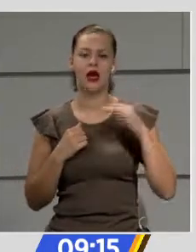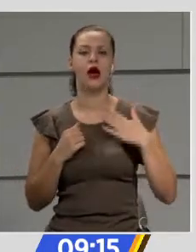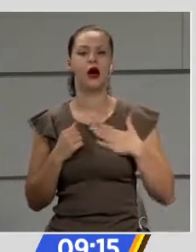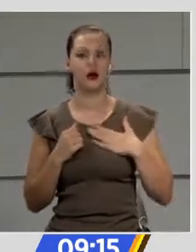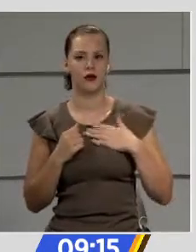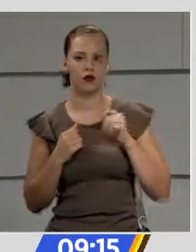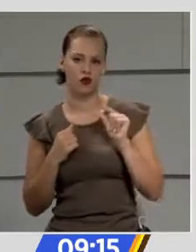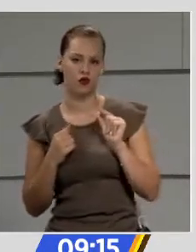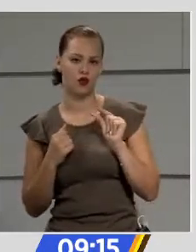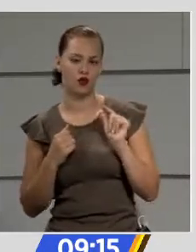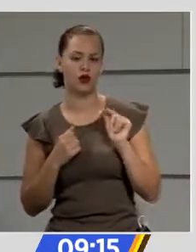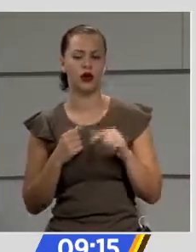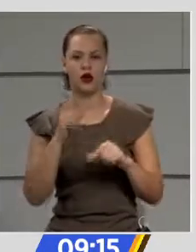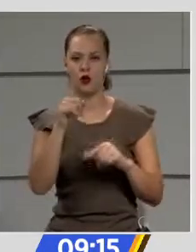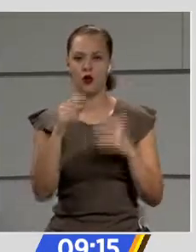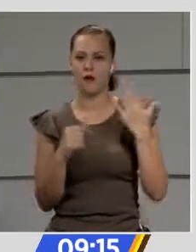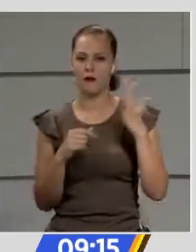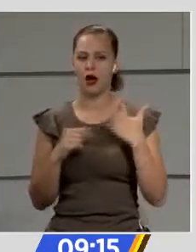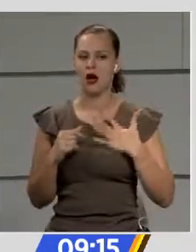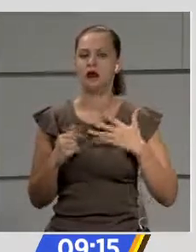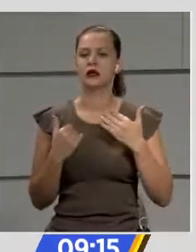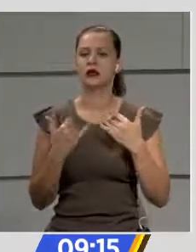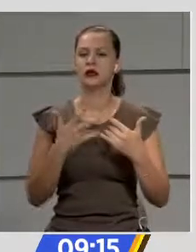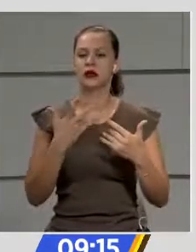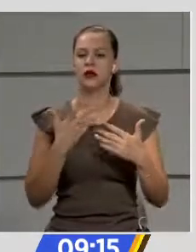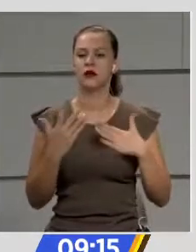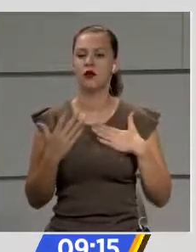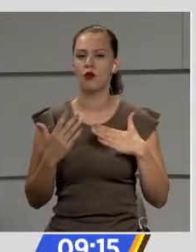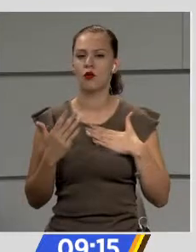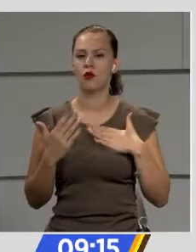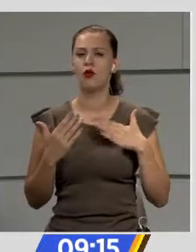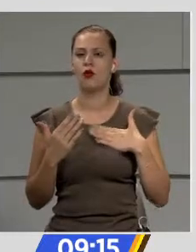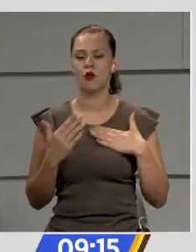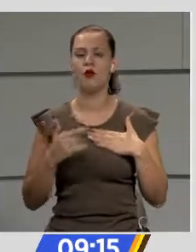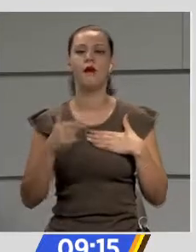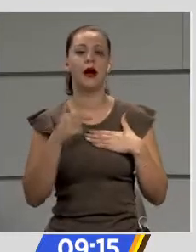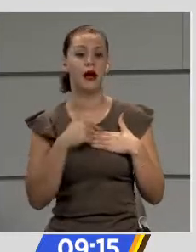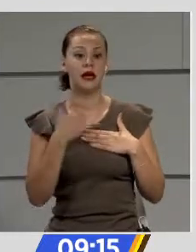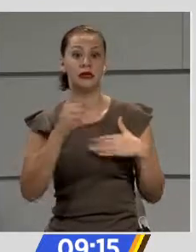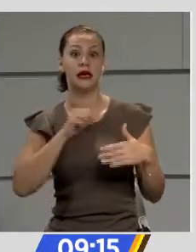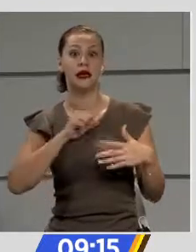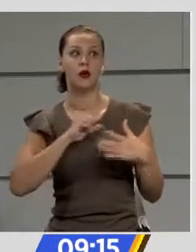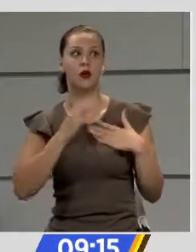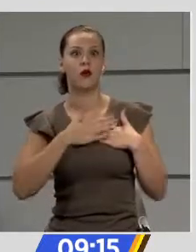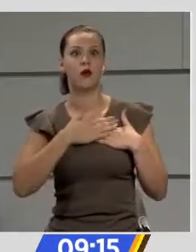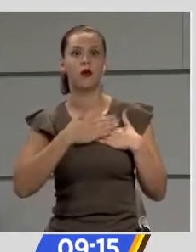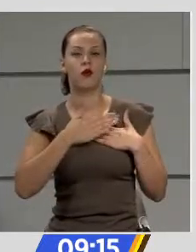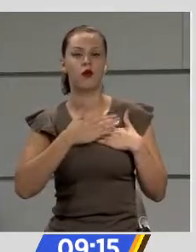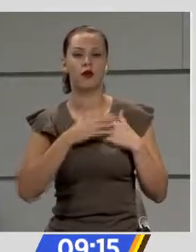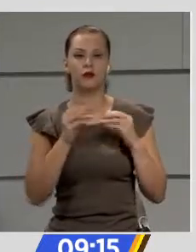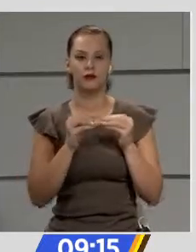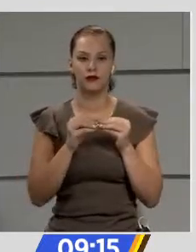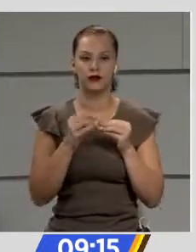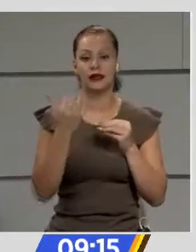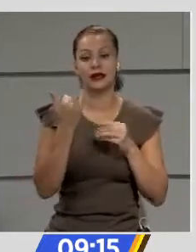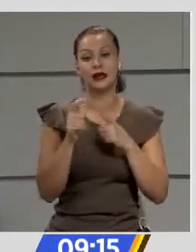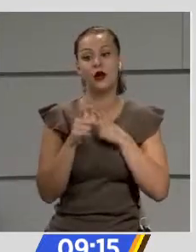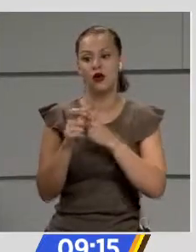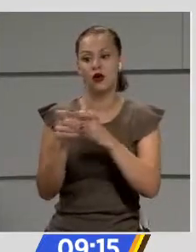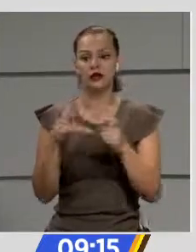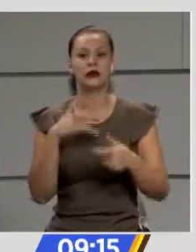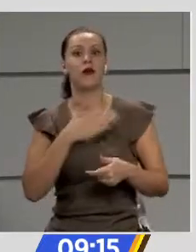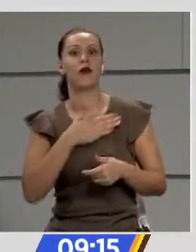lado izquierdo, donde ustedes se ponen la manita y sienten pum, pum, pum, pum, pum, pum. Y si estamos asustados, sentimos pum, pum, pum, pum, pum, pum. Y si acabamos de correr, sentimos pum,